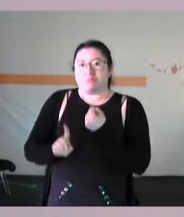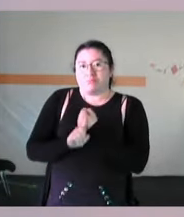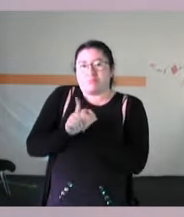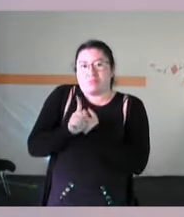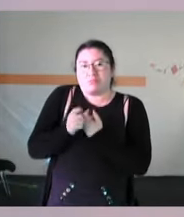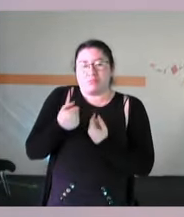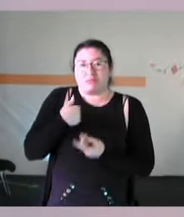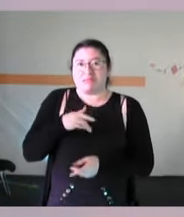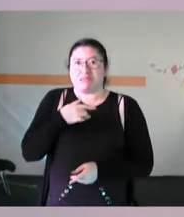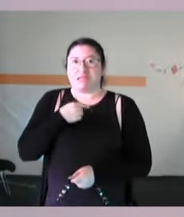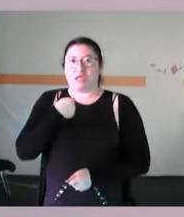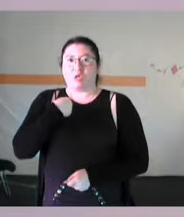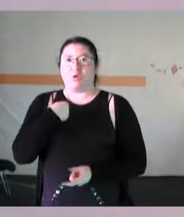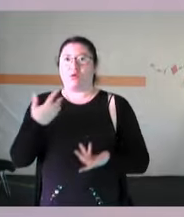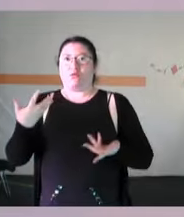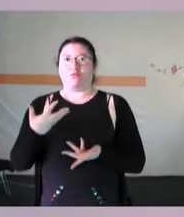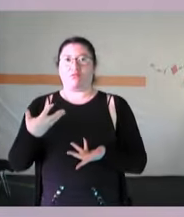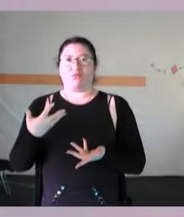No sabíamos.